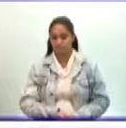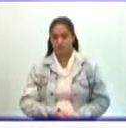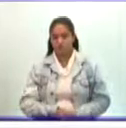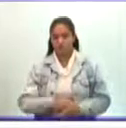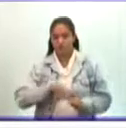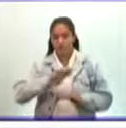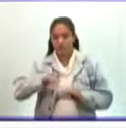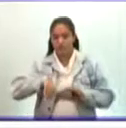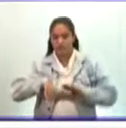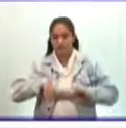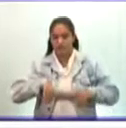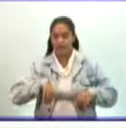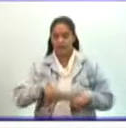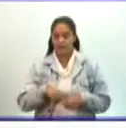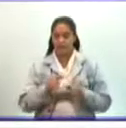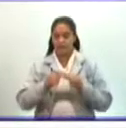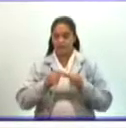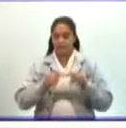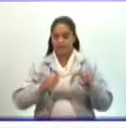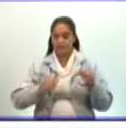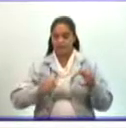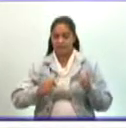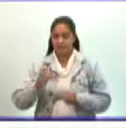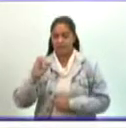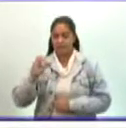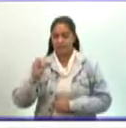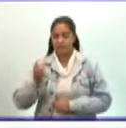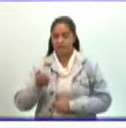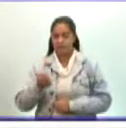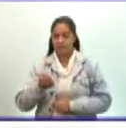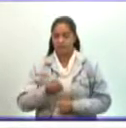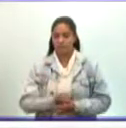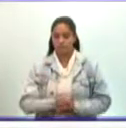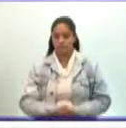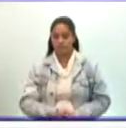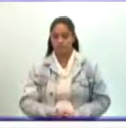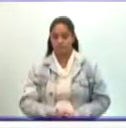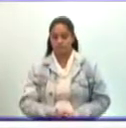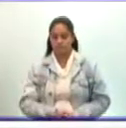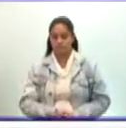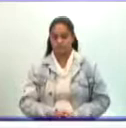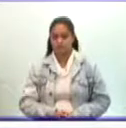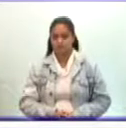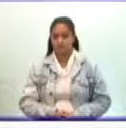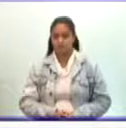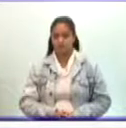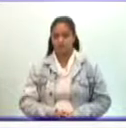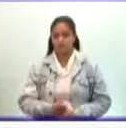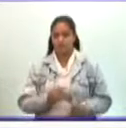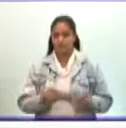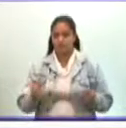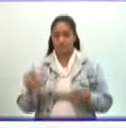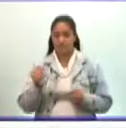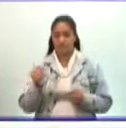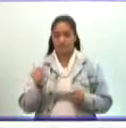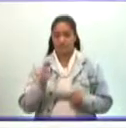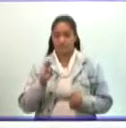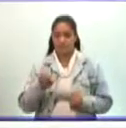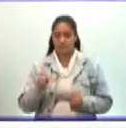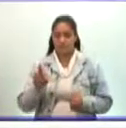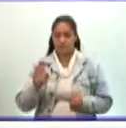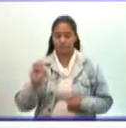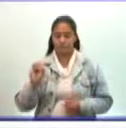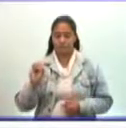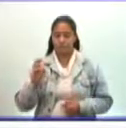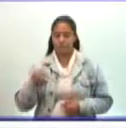el segmento OA. Aplicas la propiedad fundamental de las proporciones. El